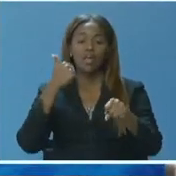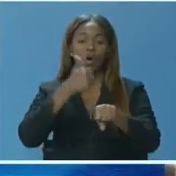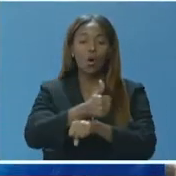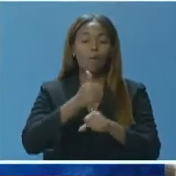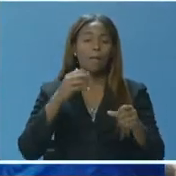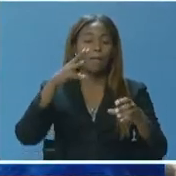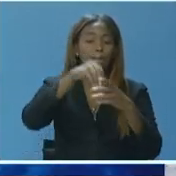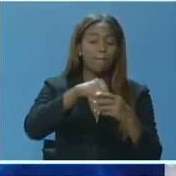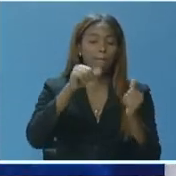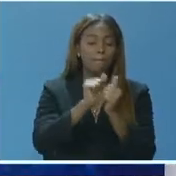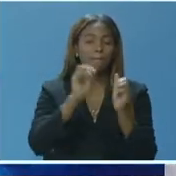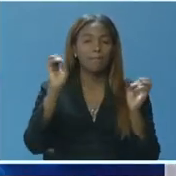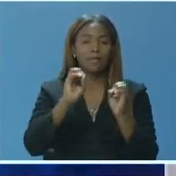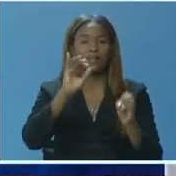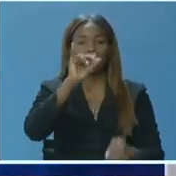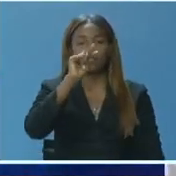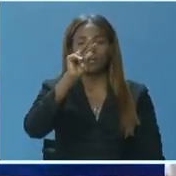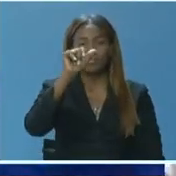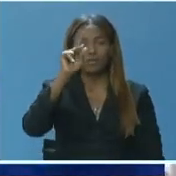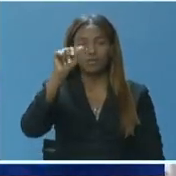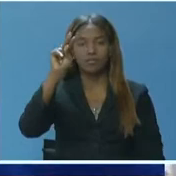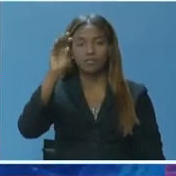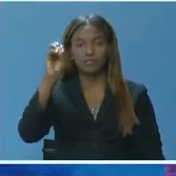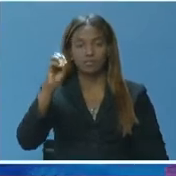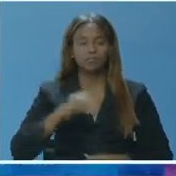Paulino, señalado en la operación.